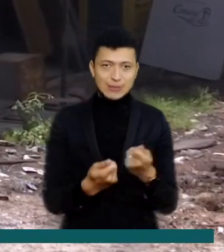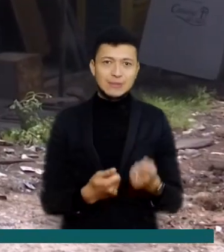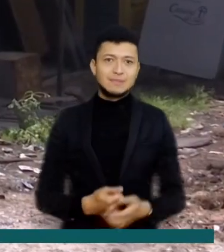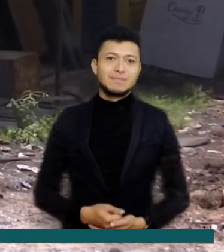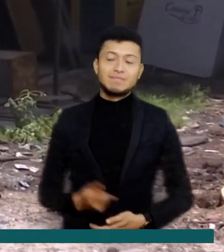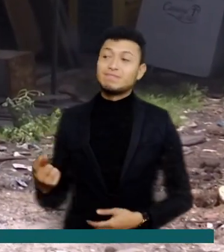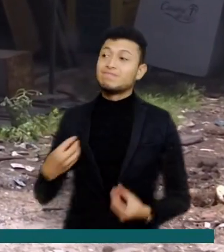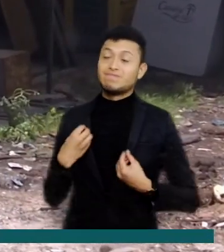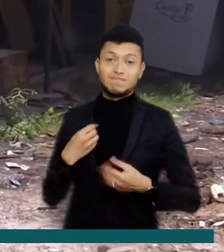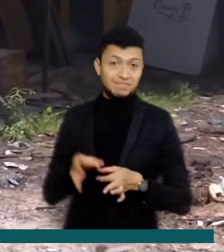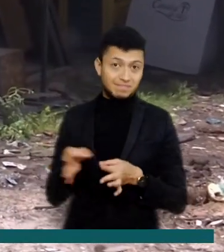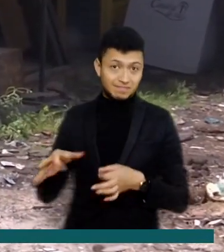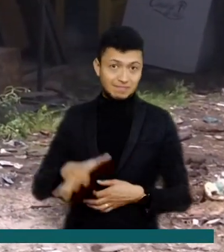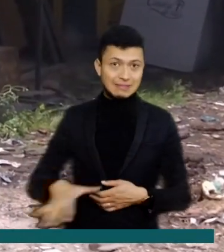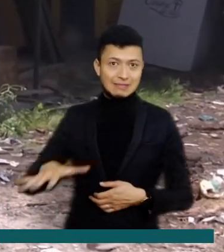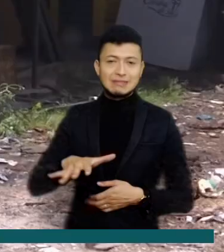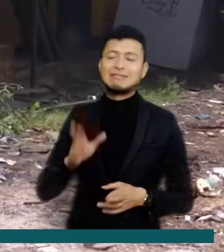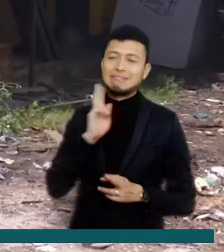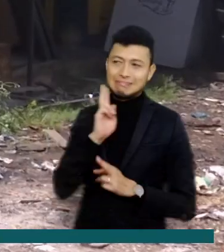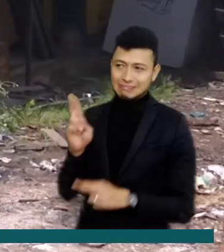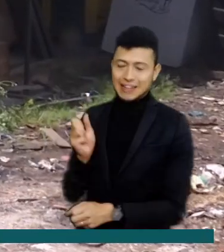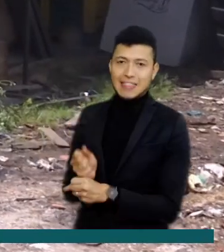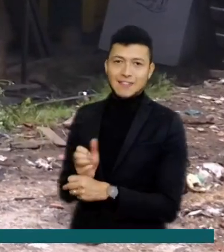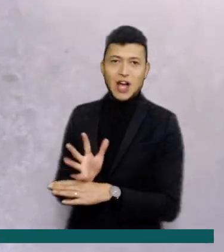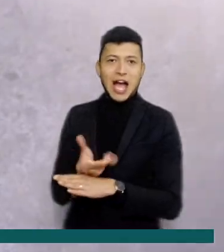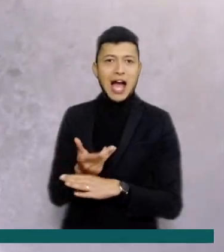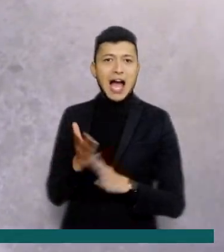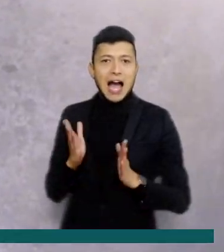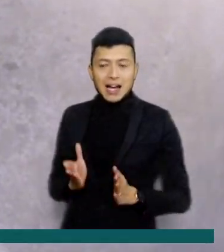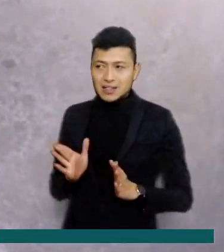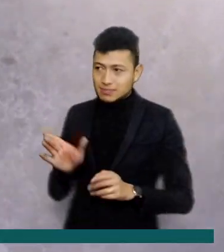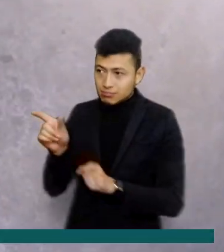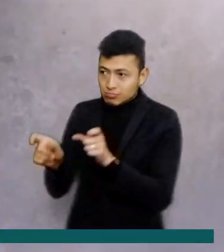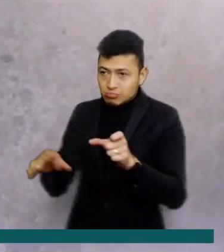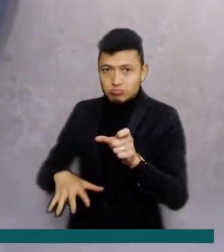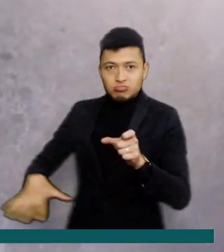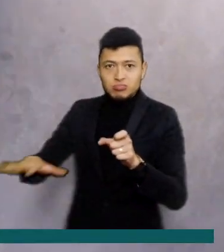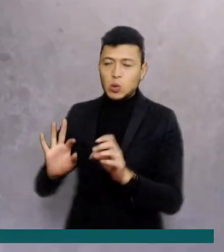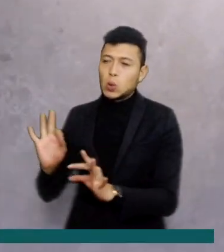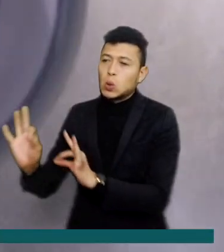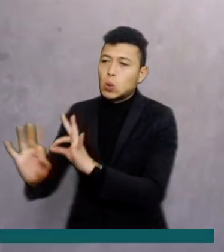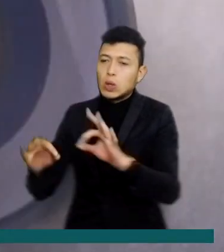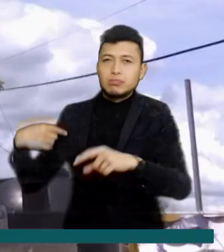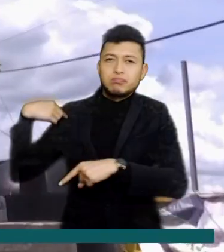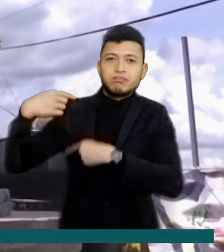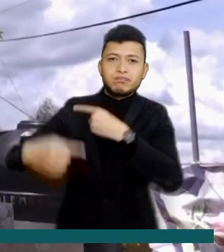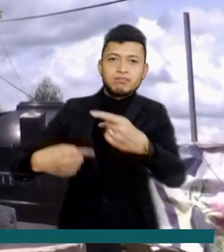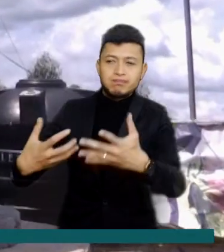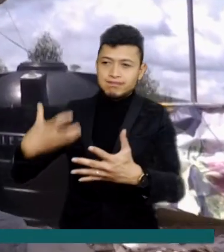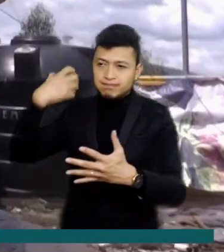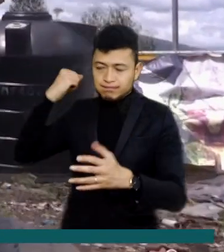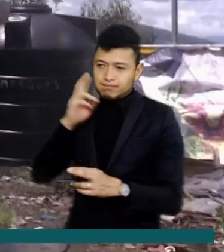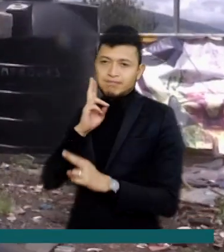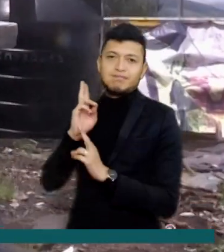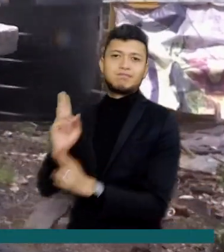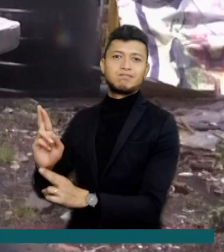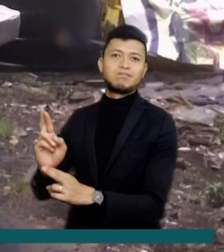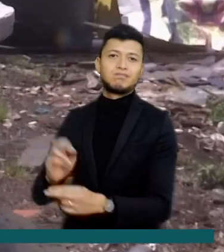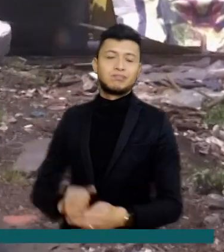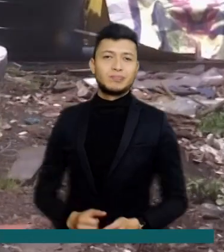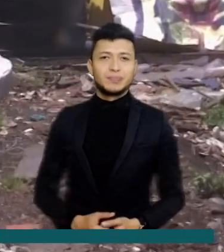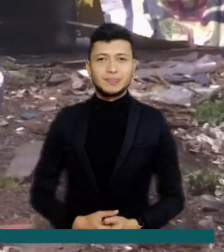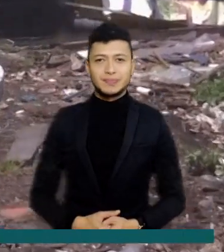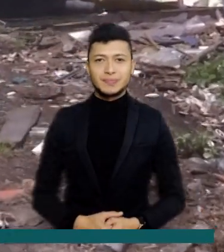Los habitantes del municipio reconocen el trabajo de los artesanos de la región y valoran la preservación de las tradiciones ancestrales.